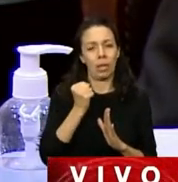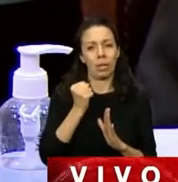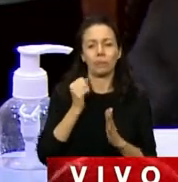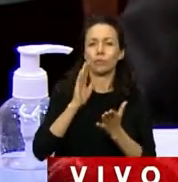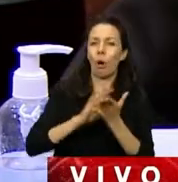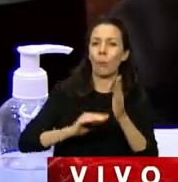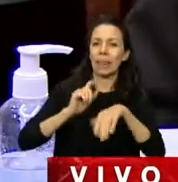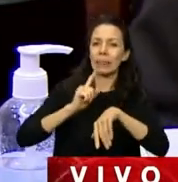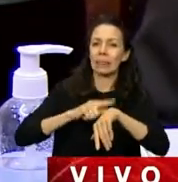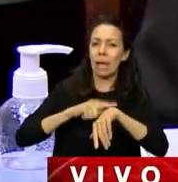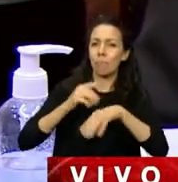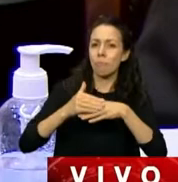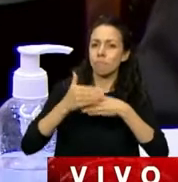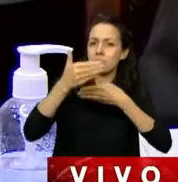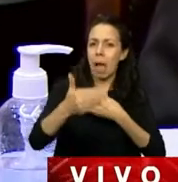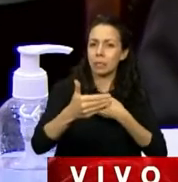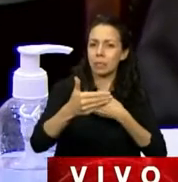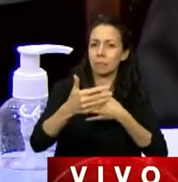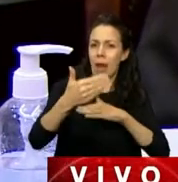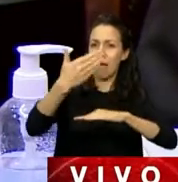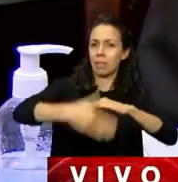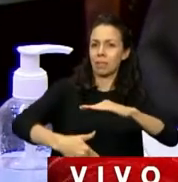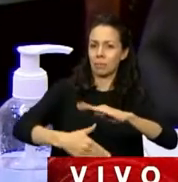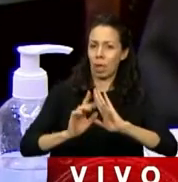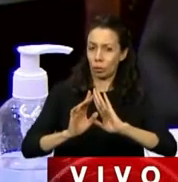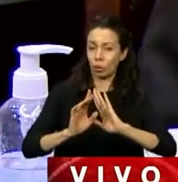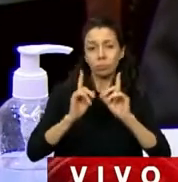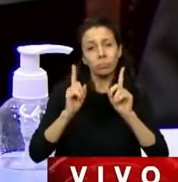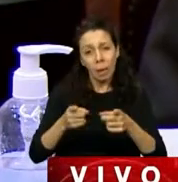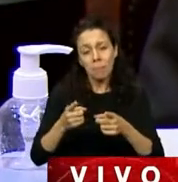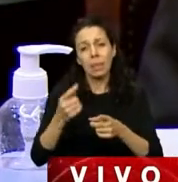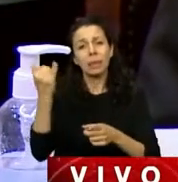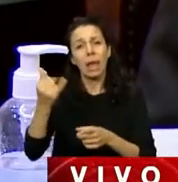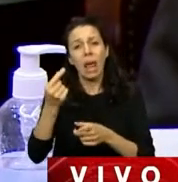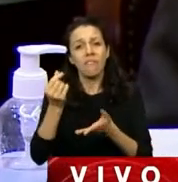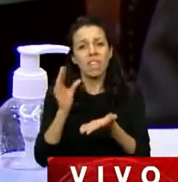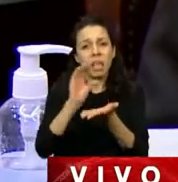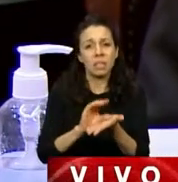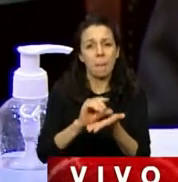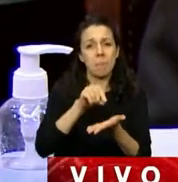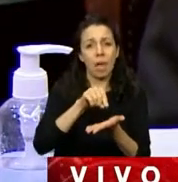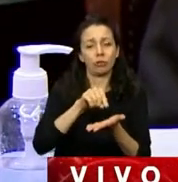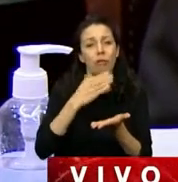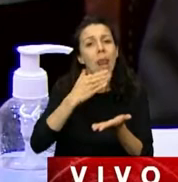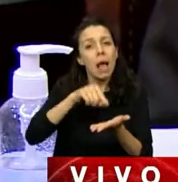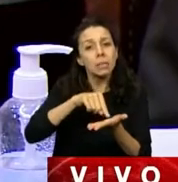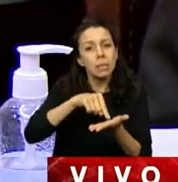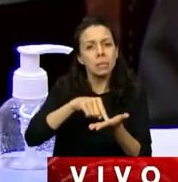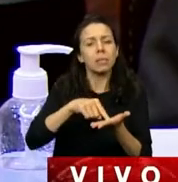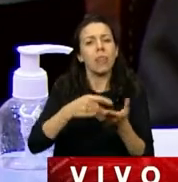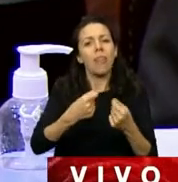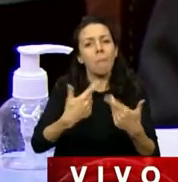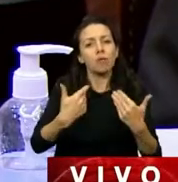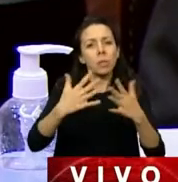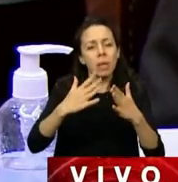del tiempo, y es contar con este financiamiento que les permite una gran